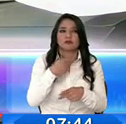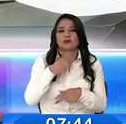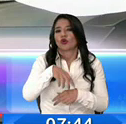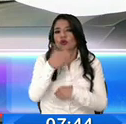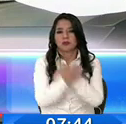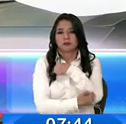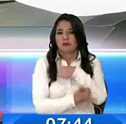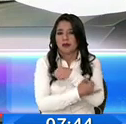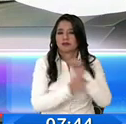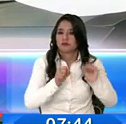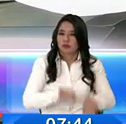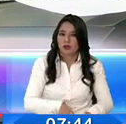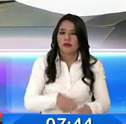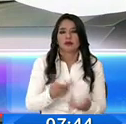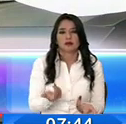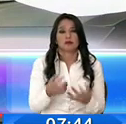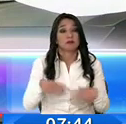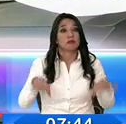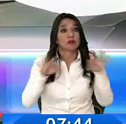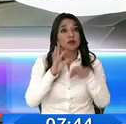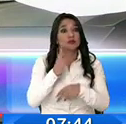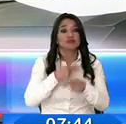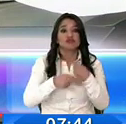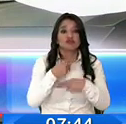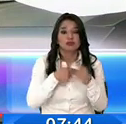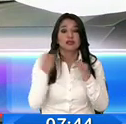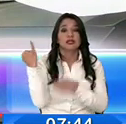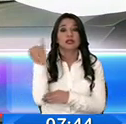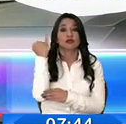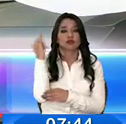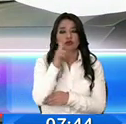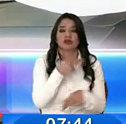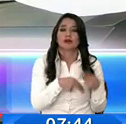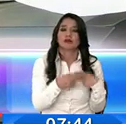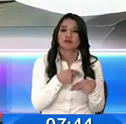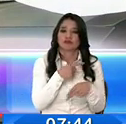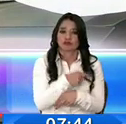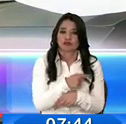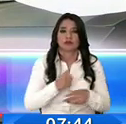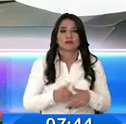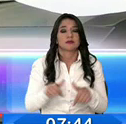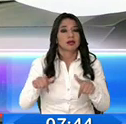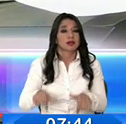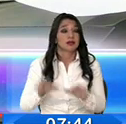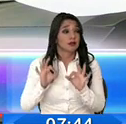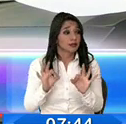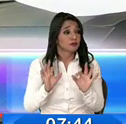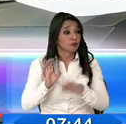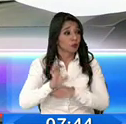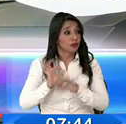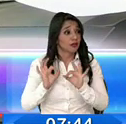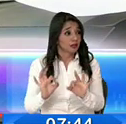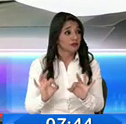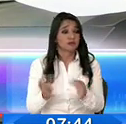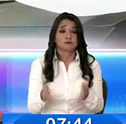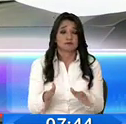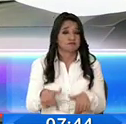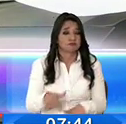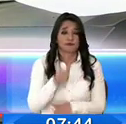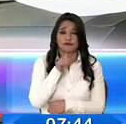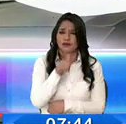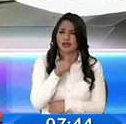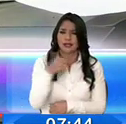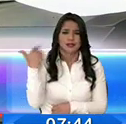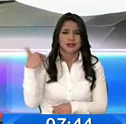factor rey de importancia que tiene el comercio ya no la industria y nosotros no estamos preparados para eso para nada y